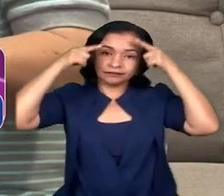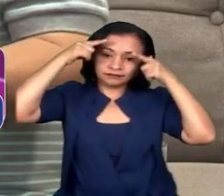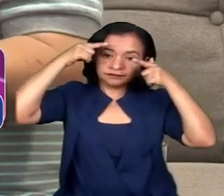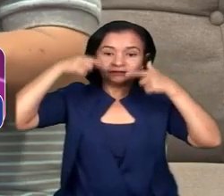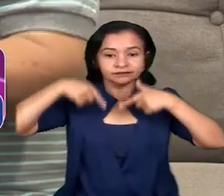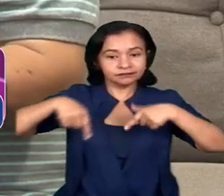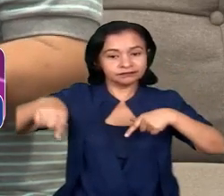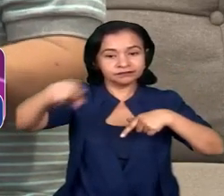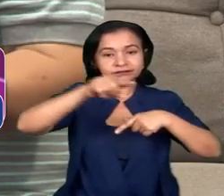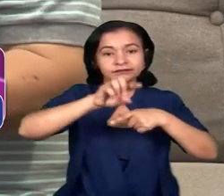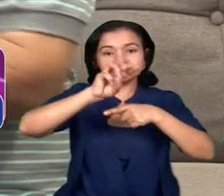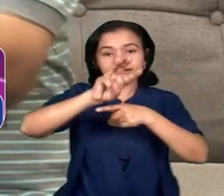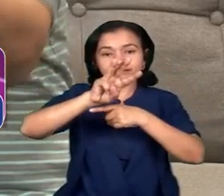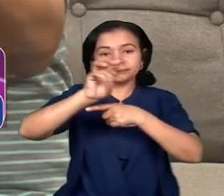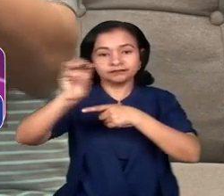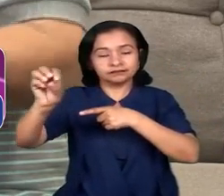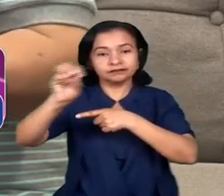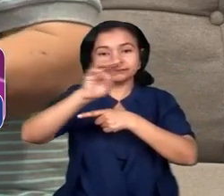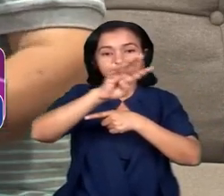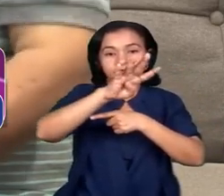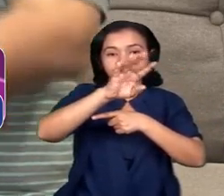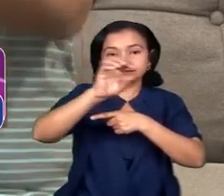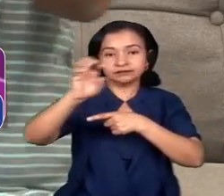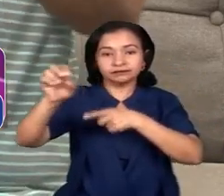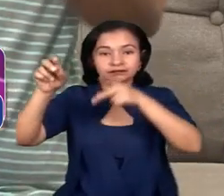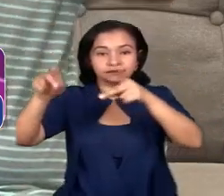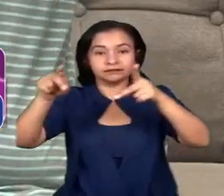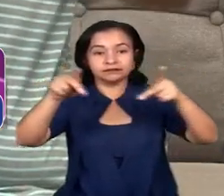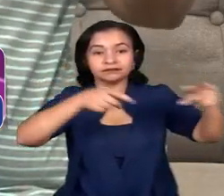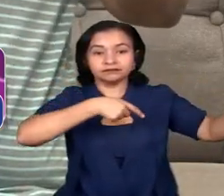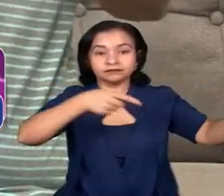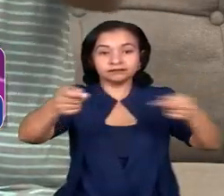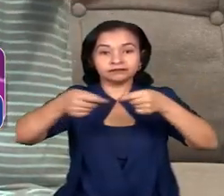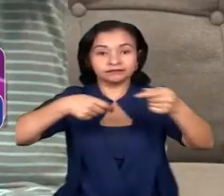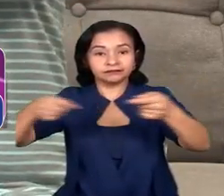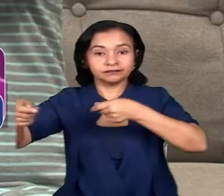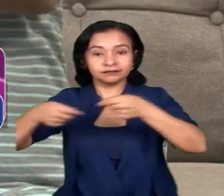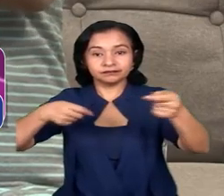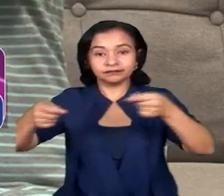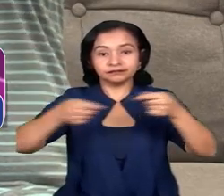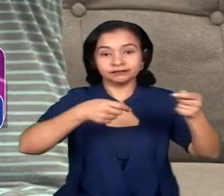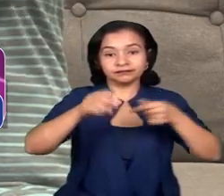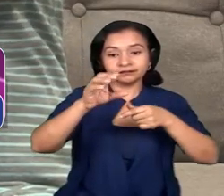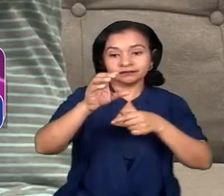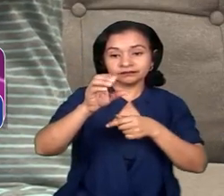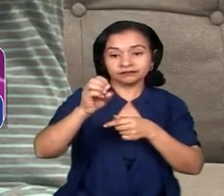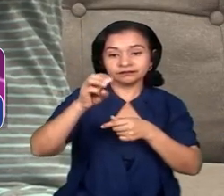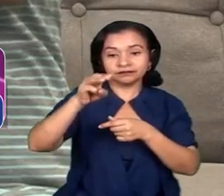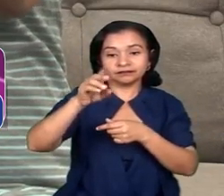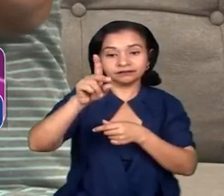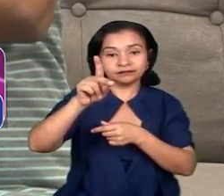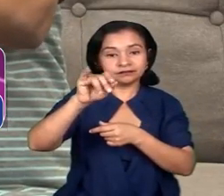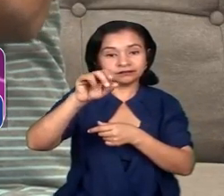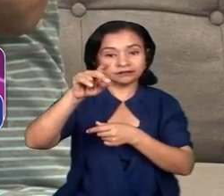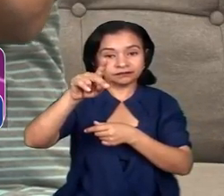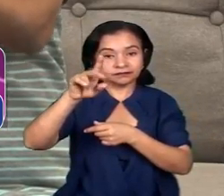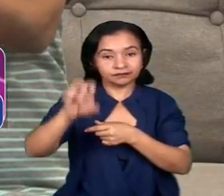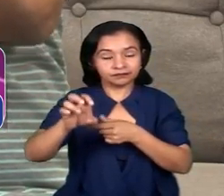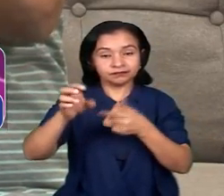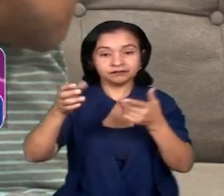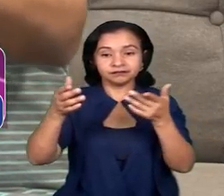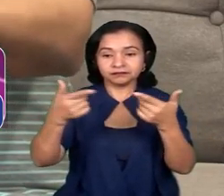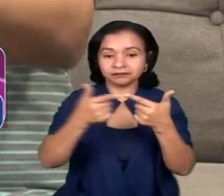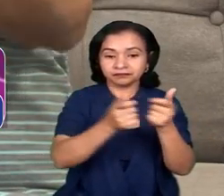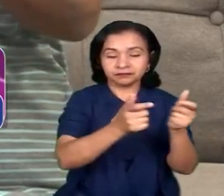estar alrededor de 300, 400 comerciantes vendiendo el producto con los comipymes, con todos los empresarios